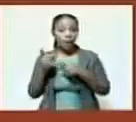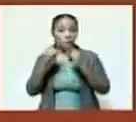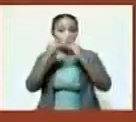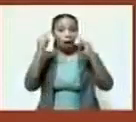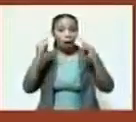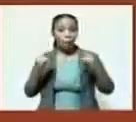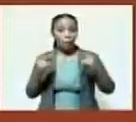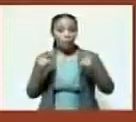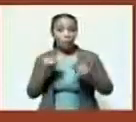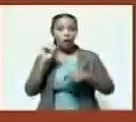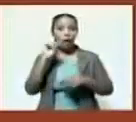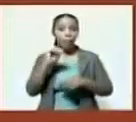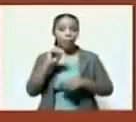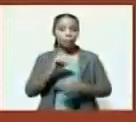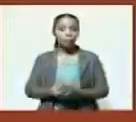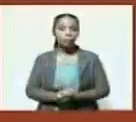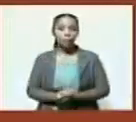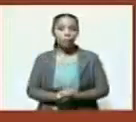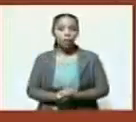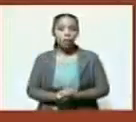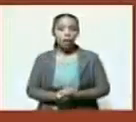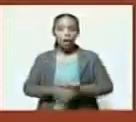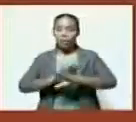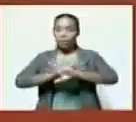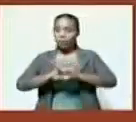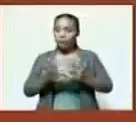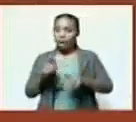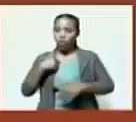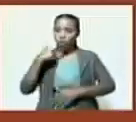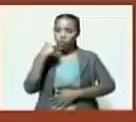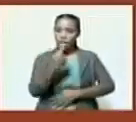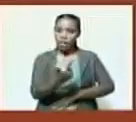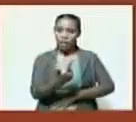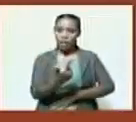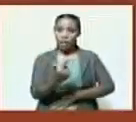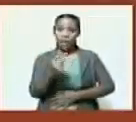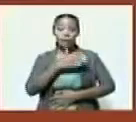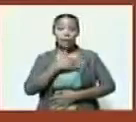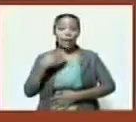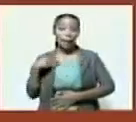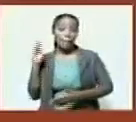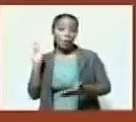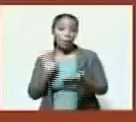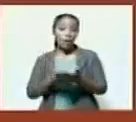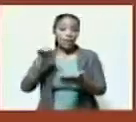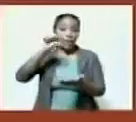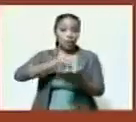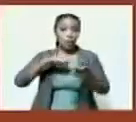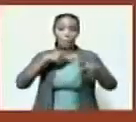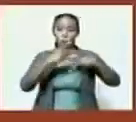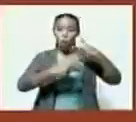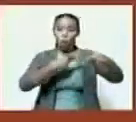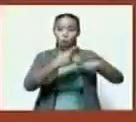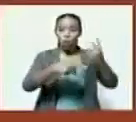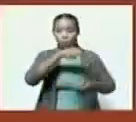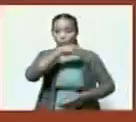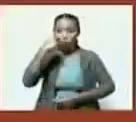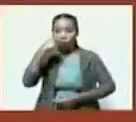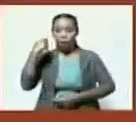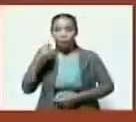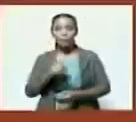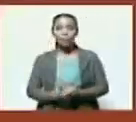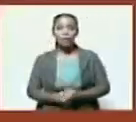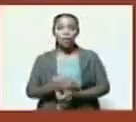campamentos, también, como ella ha dicho, se pretendía establecer un centro de procesamiento de droga.